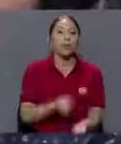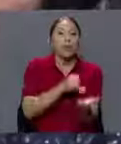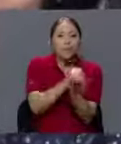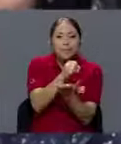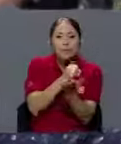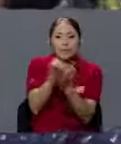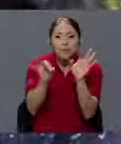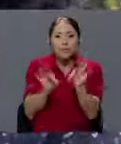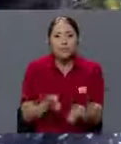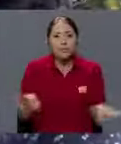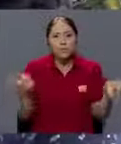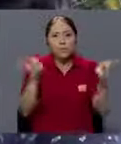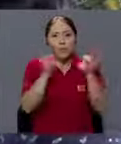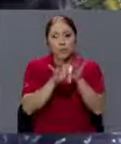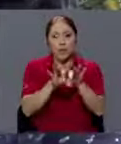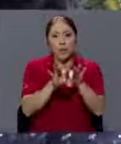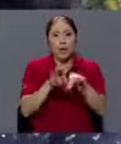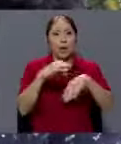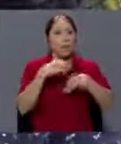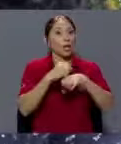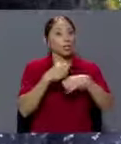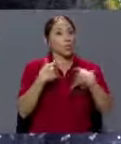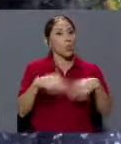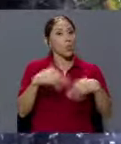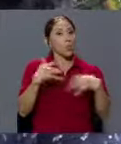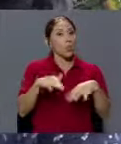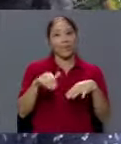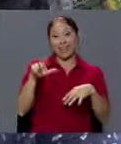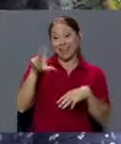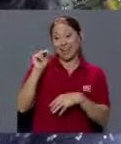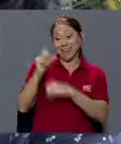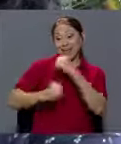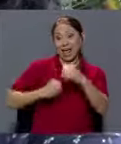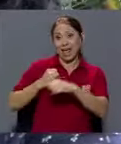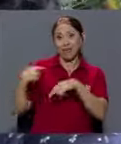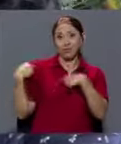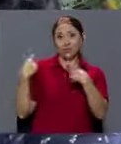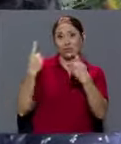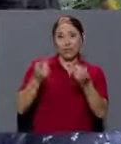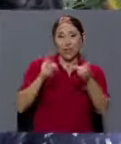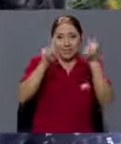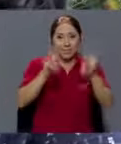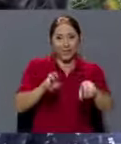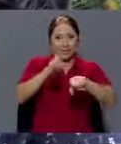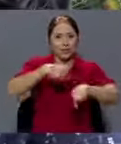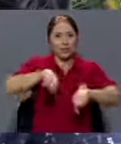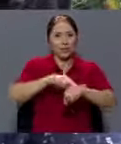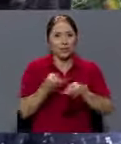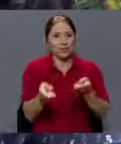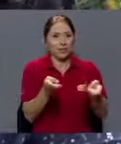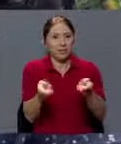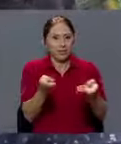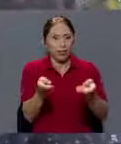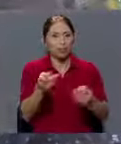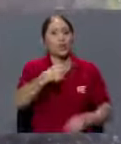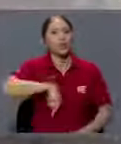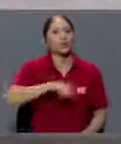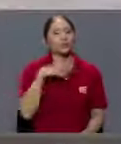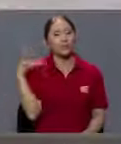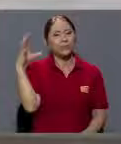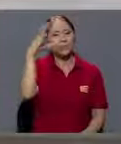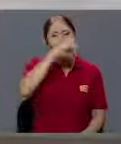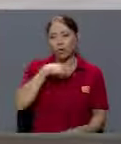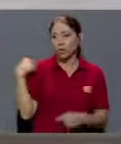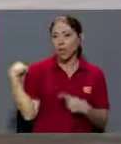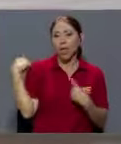Bueno, la investigación es fundamental, ¿verdad? Porque marca un hito, son 30 años de las pruebas nacionales de bachillerato y nos hemos dado cuenta que en